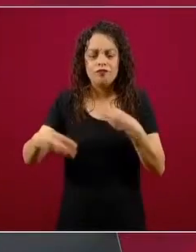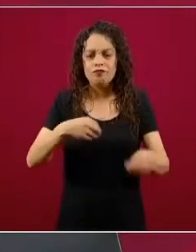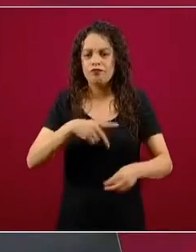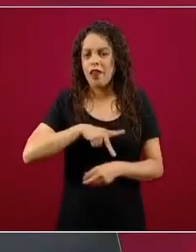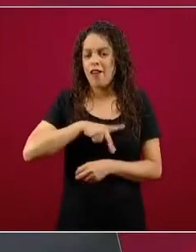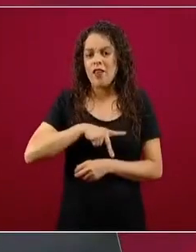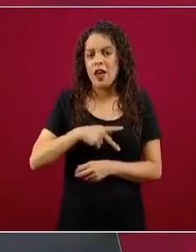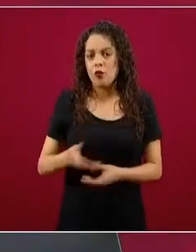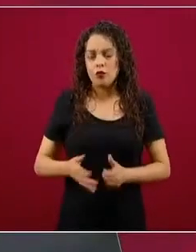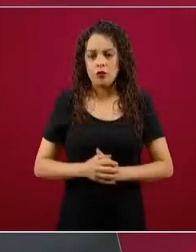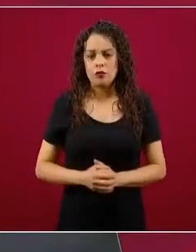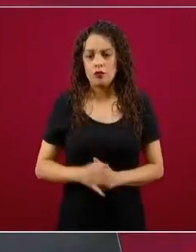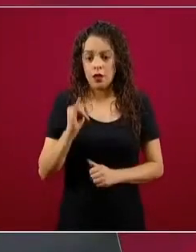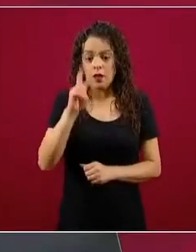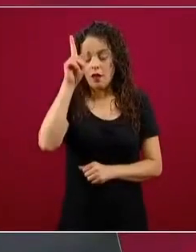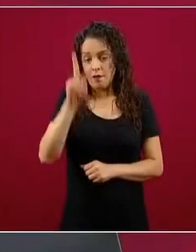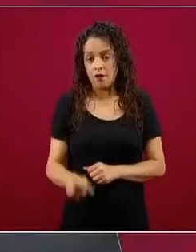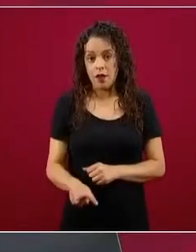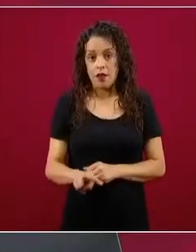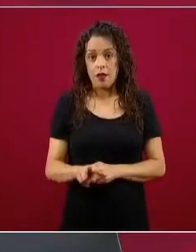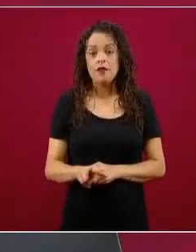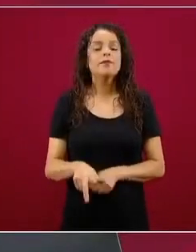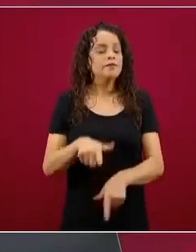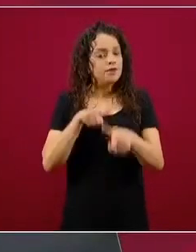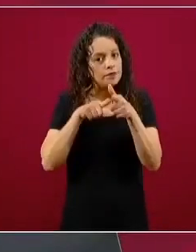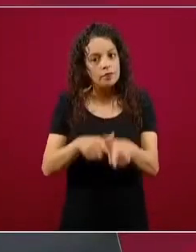también hospitalizaciones o incluso muertes.